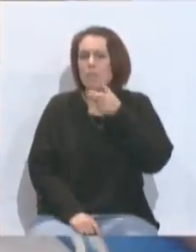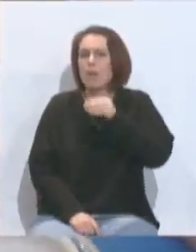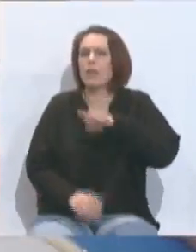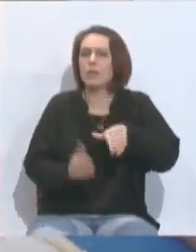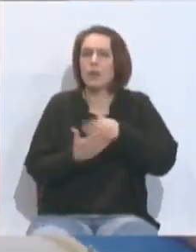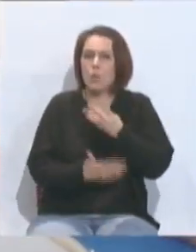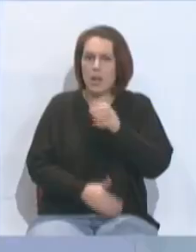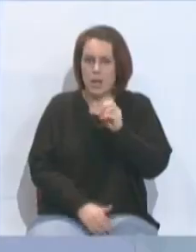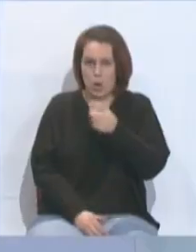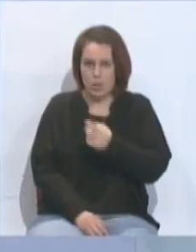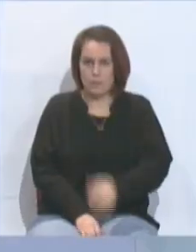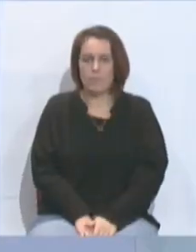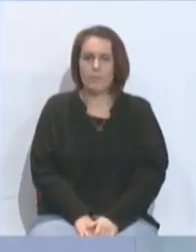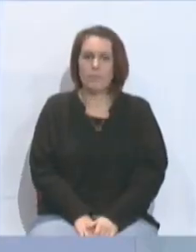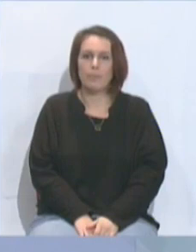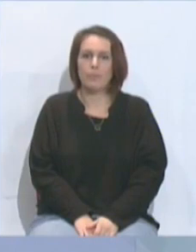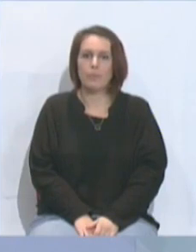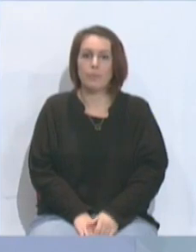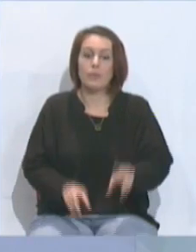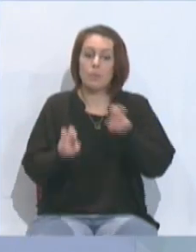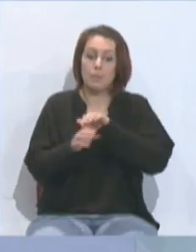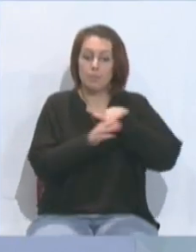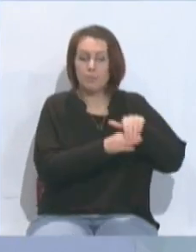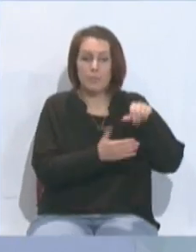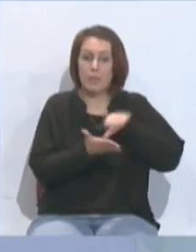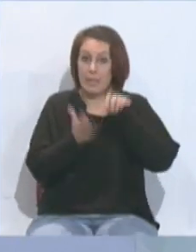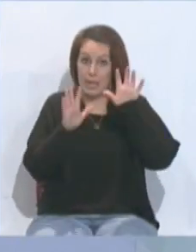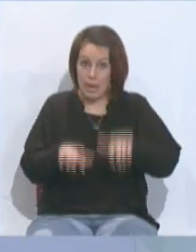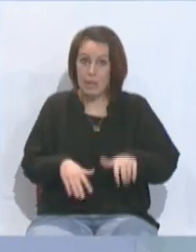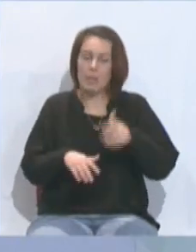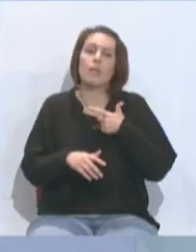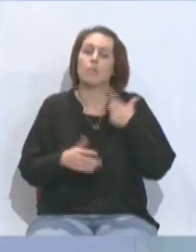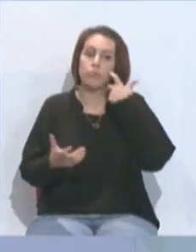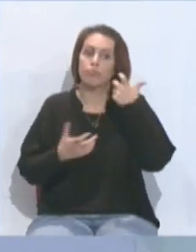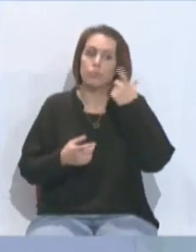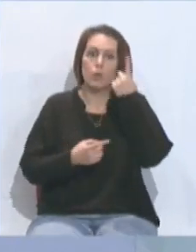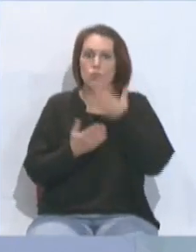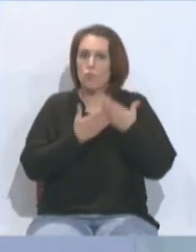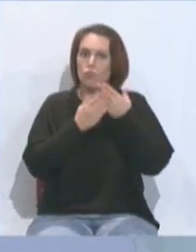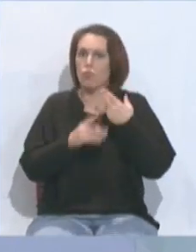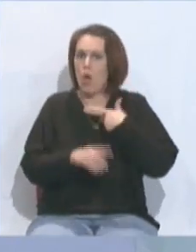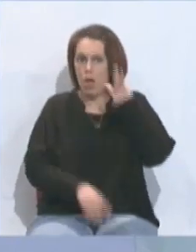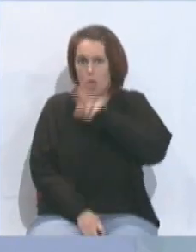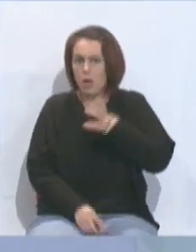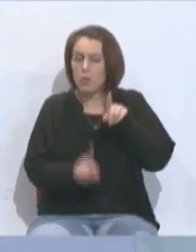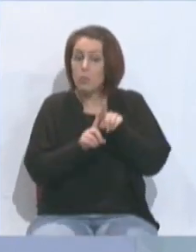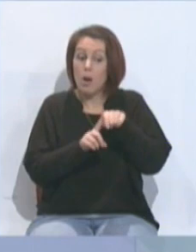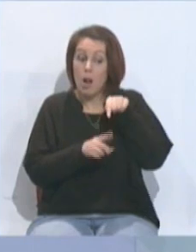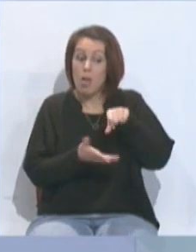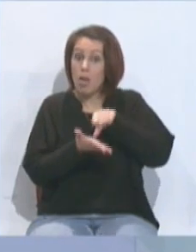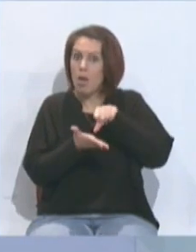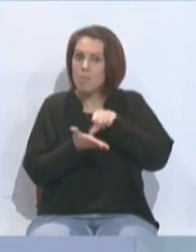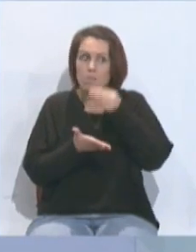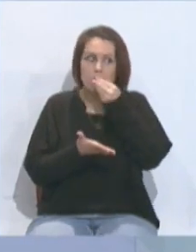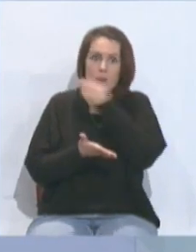las 40 horas. Cambiamos de asunto. La capital gaditana ha sido destacada en un estudio a nivel nacional como una de las mejores